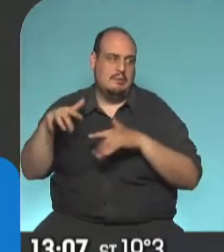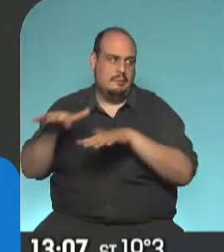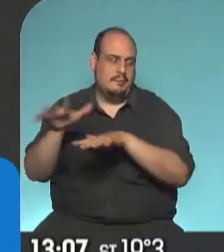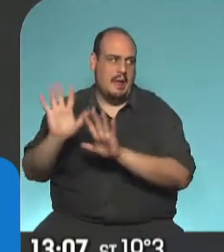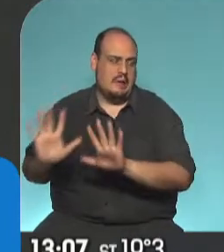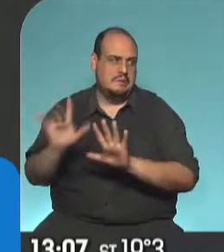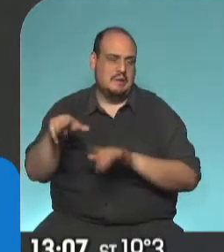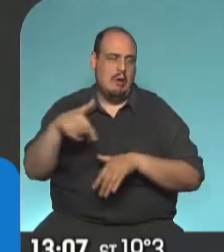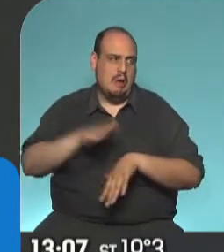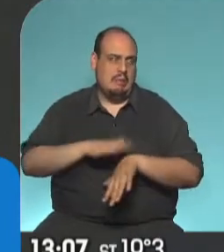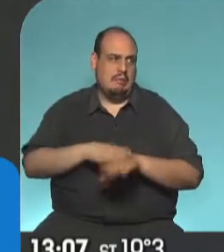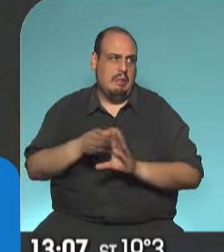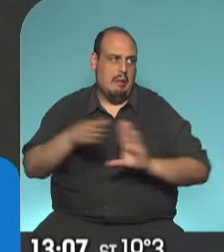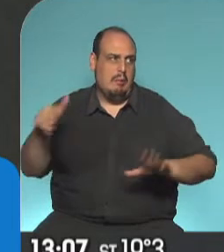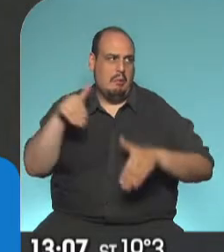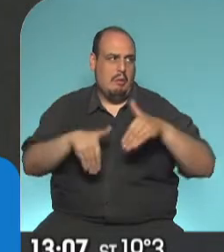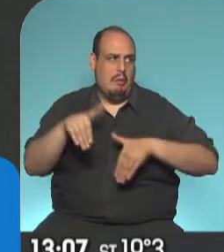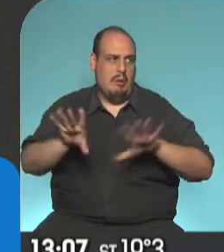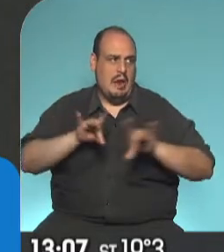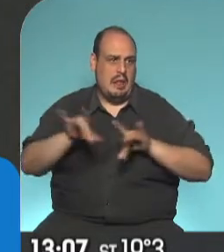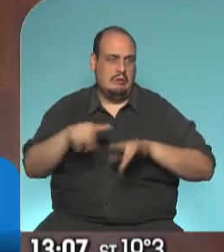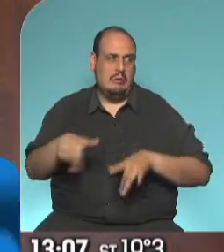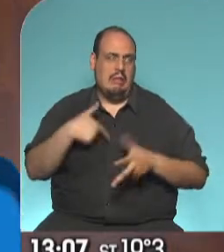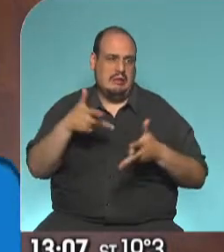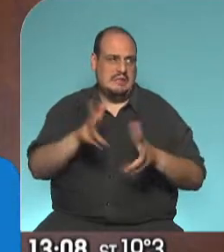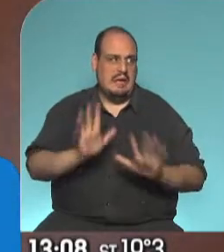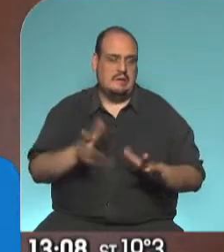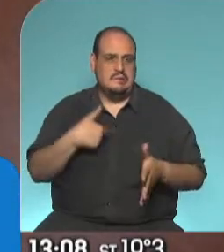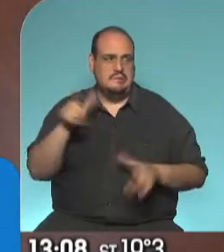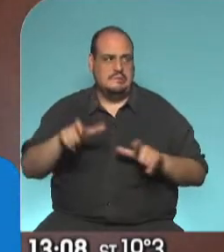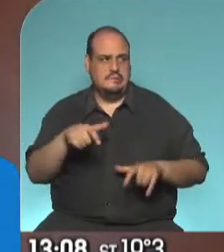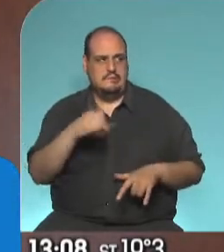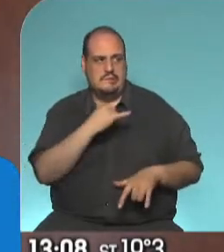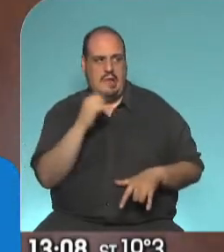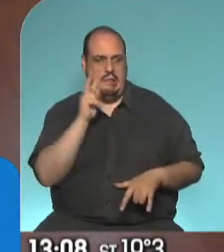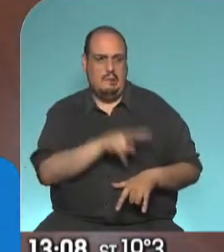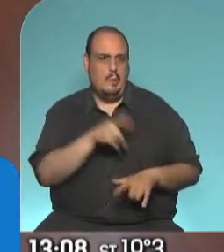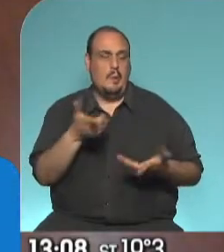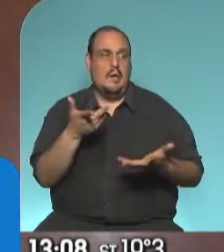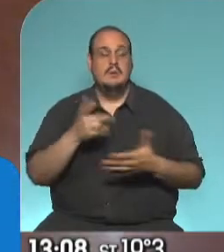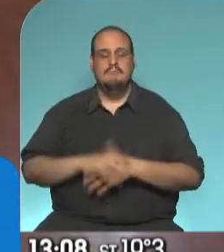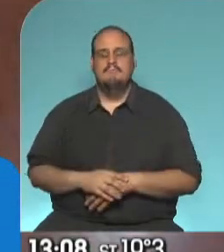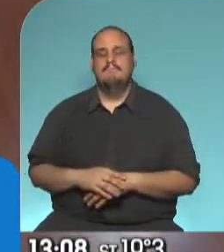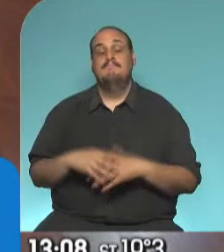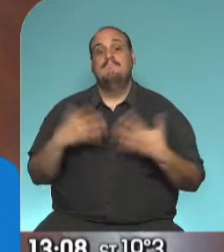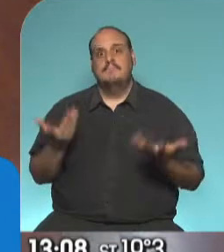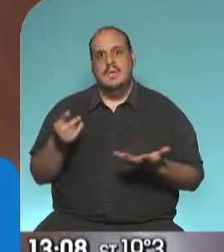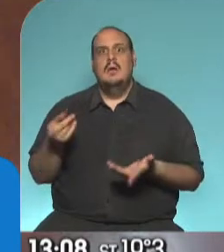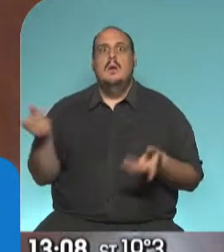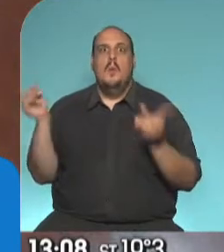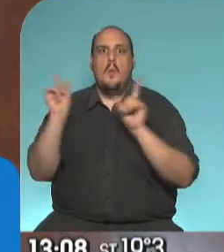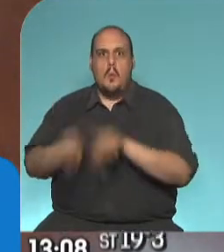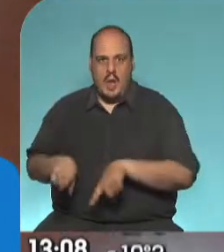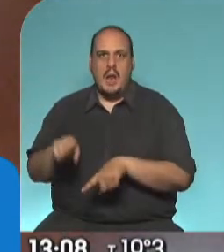electorales por lo menos parece que no es tan conveniente decir ese tipo de cosas cuando mucha gente está dependiendo de esa ayuda. Así que volvió a